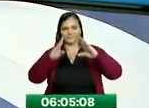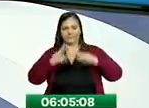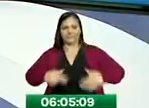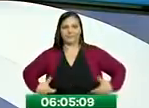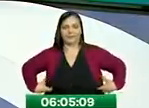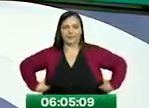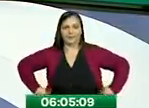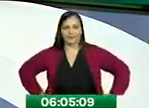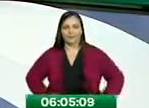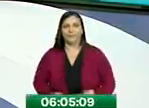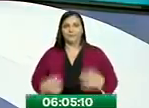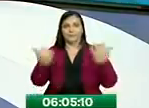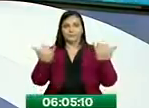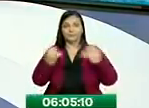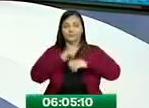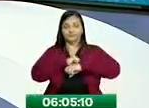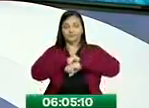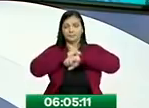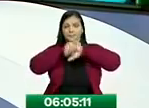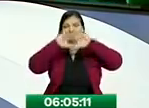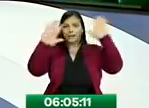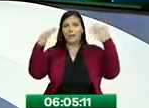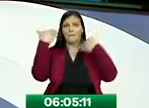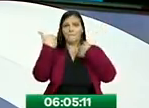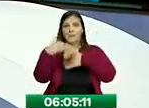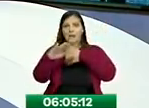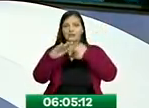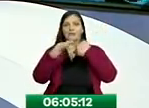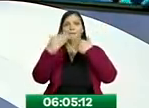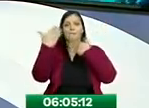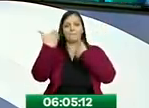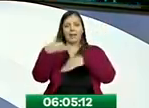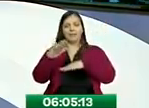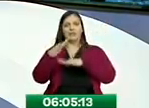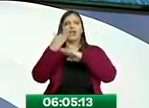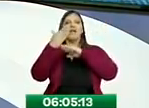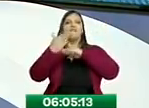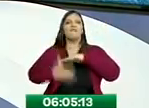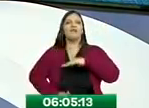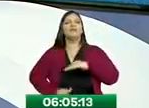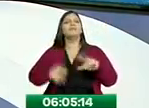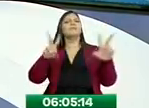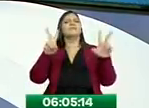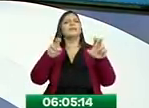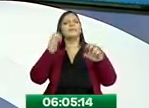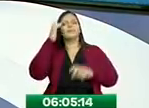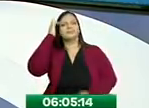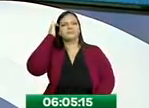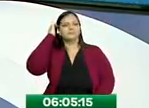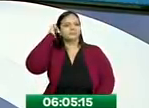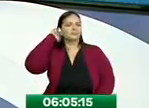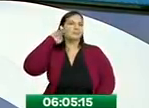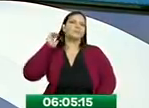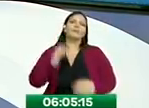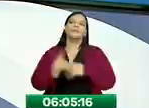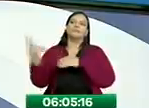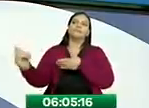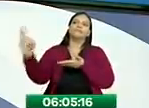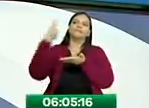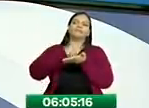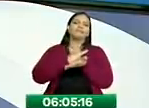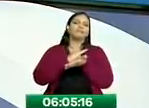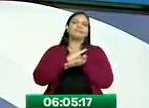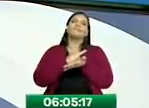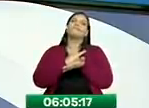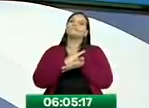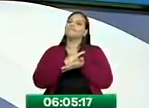Esta madrugada terminó el plazo para que los ecuatorianos situados en otras partes del mundo puedan regresar al país. La medida anunciada por